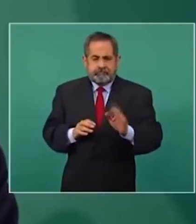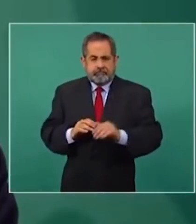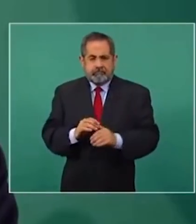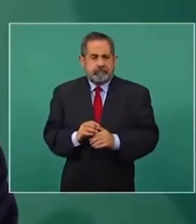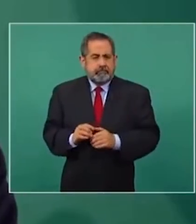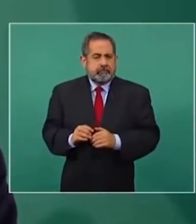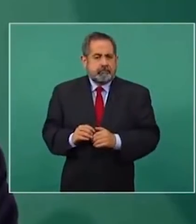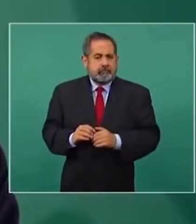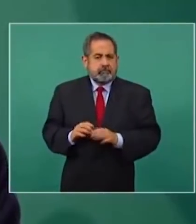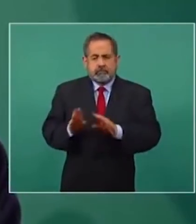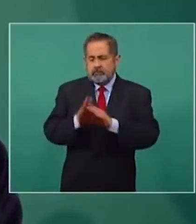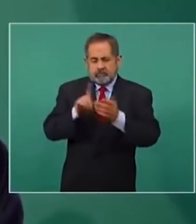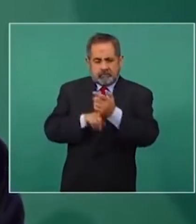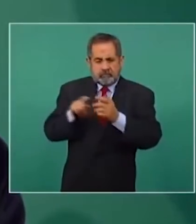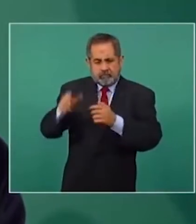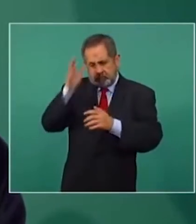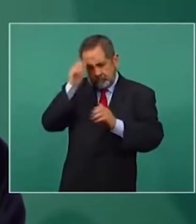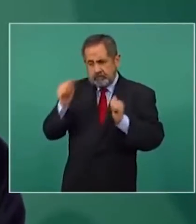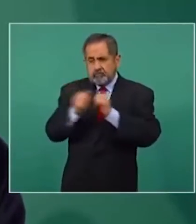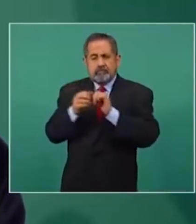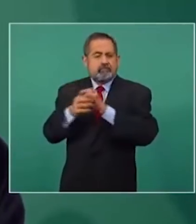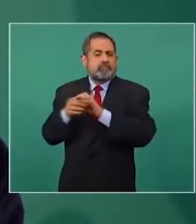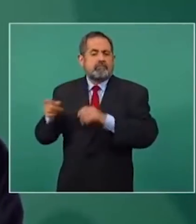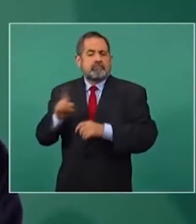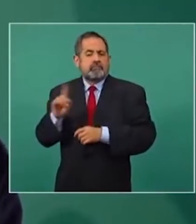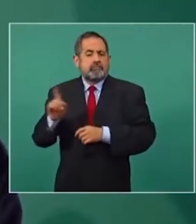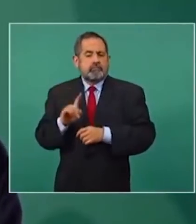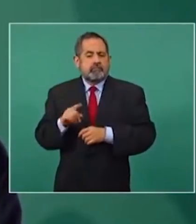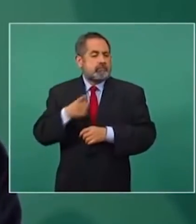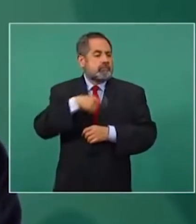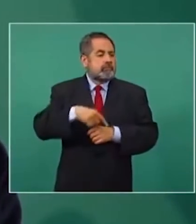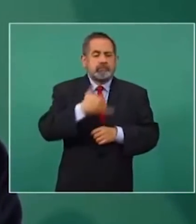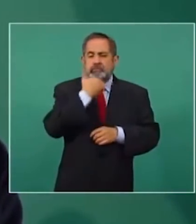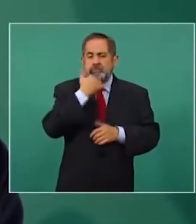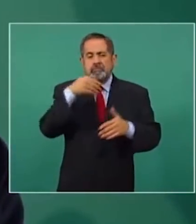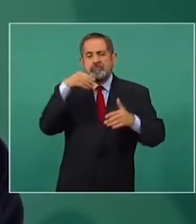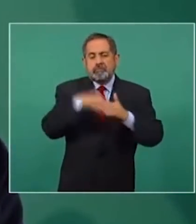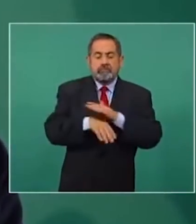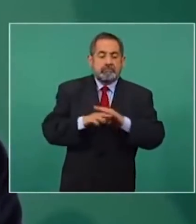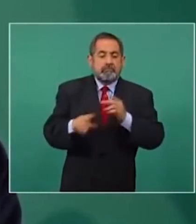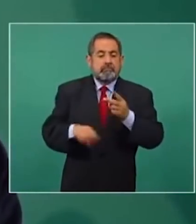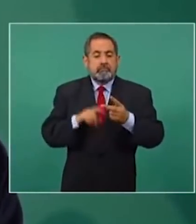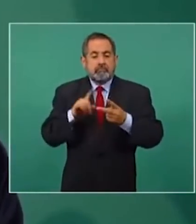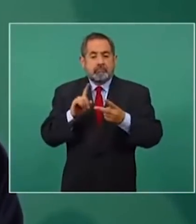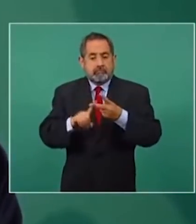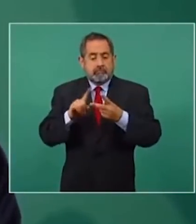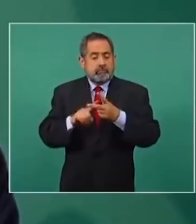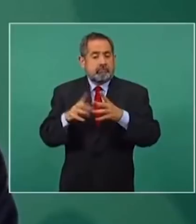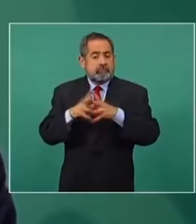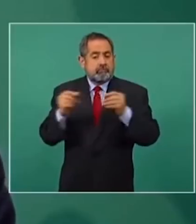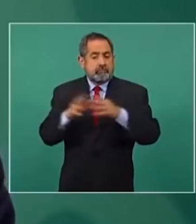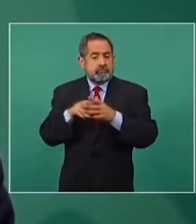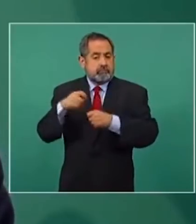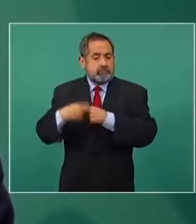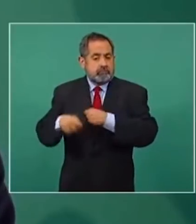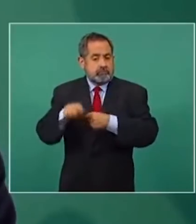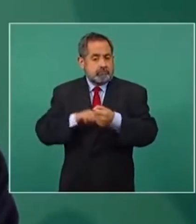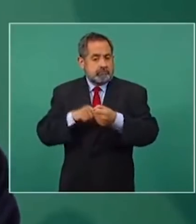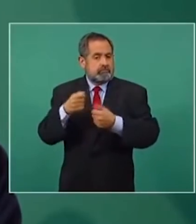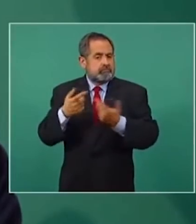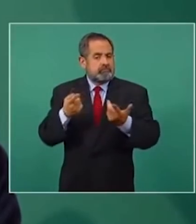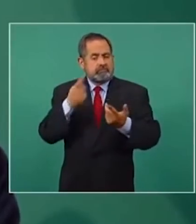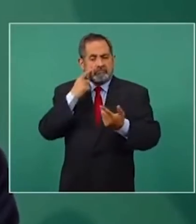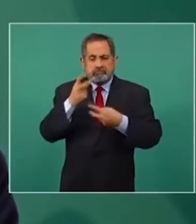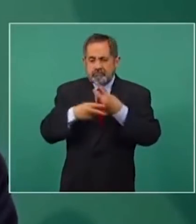que haya este acuerdo porque se les va a perjudicar. Y el otro es el plátano, pero